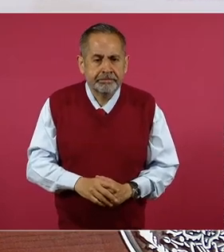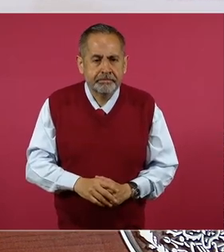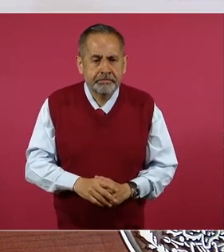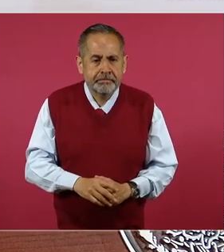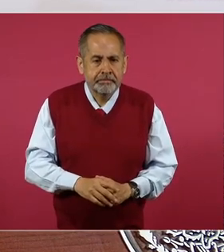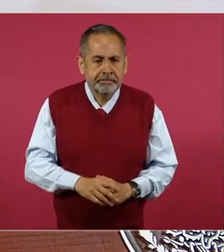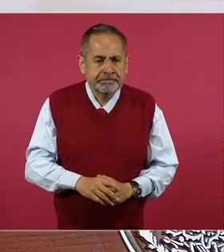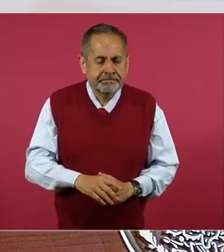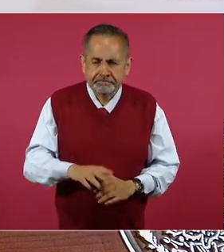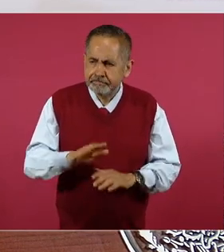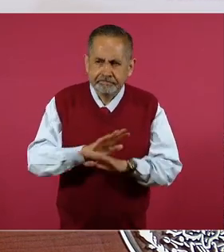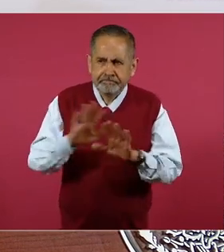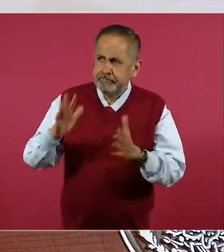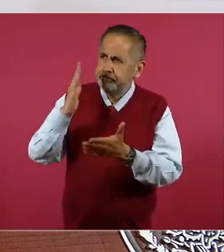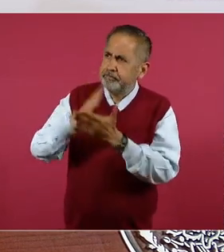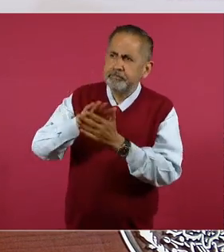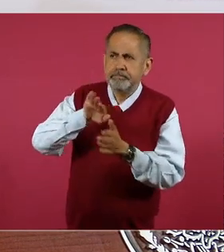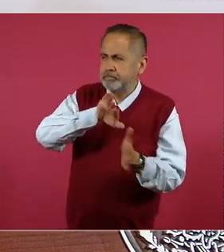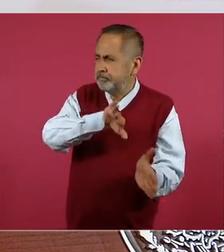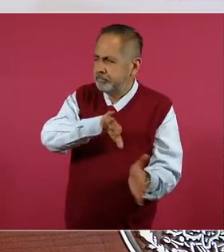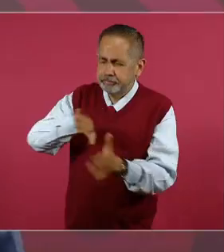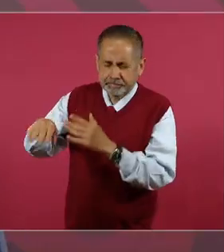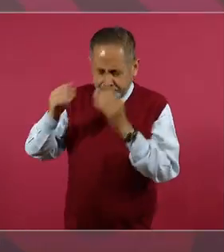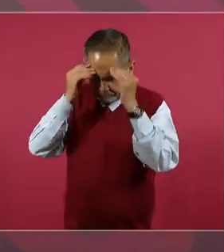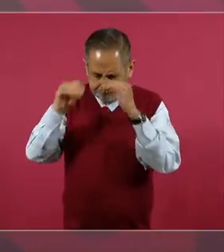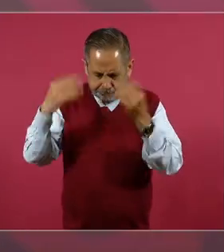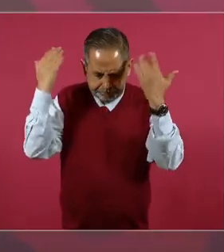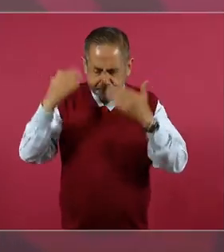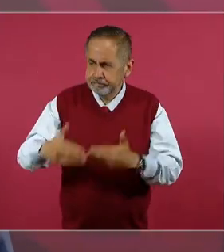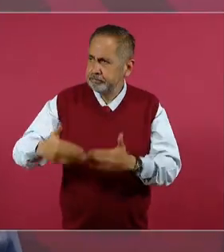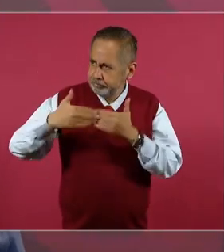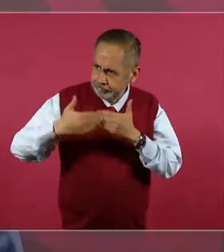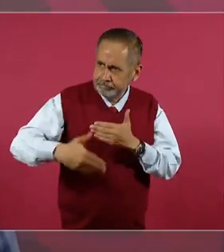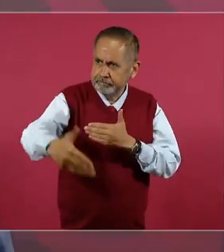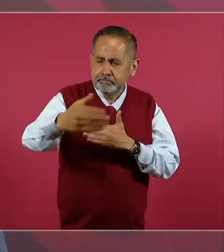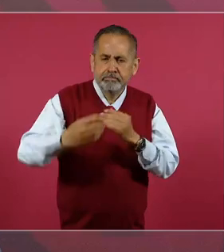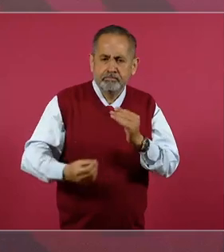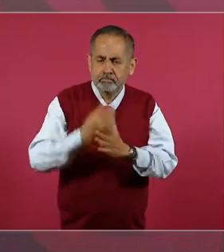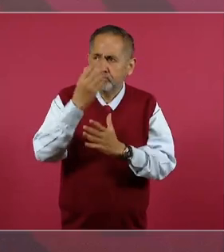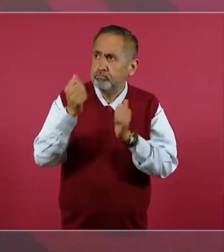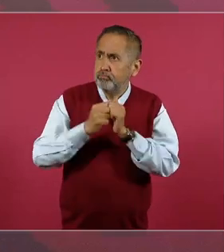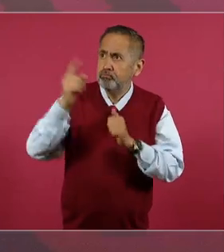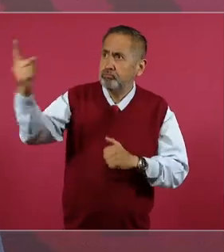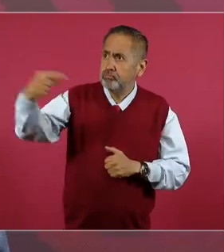que iniciemos una relación nueva a partir del respeto